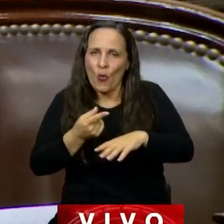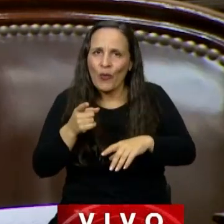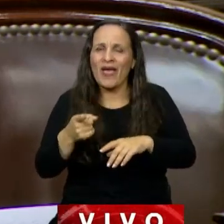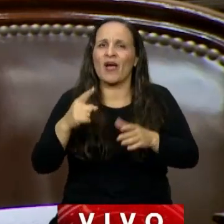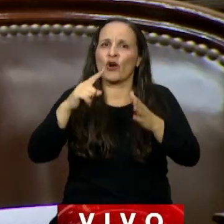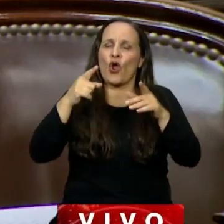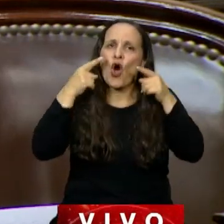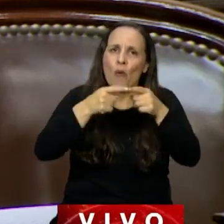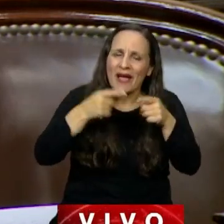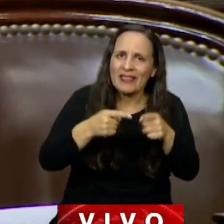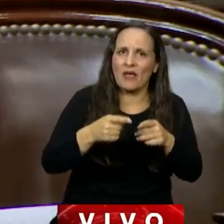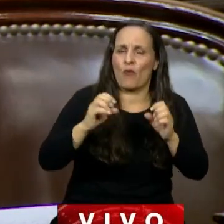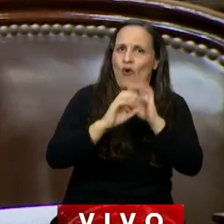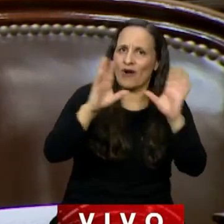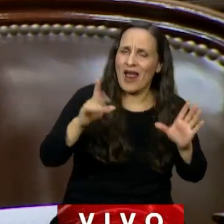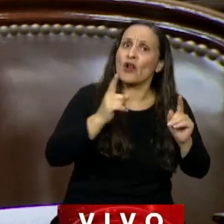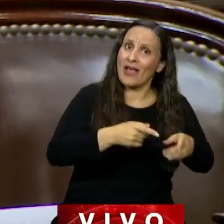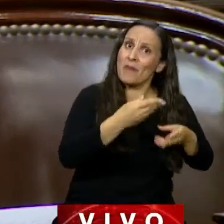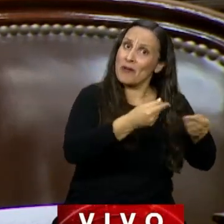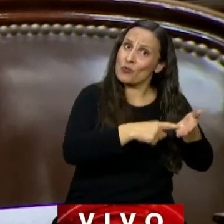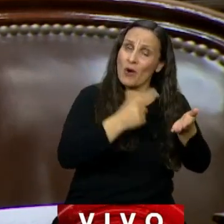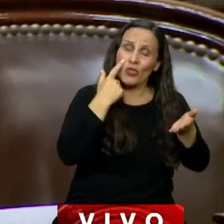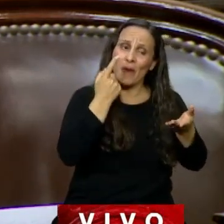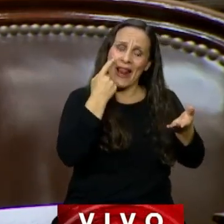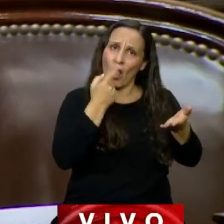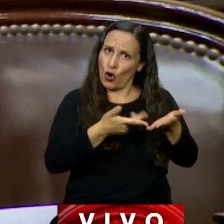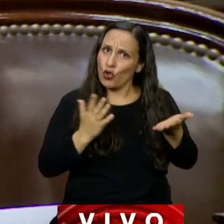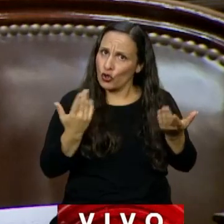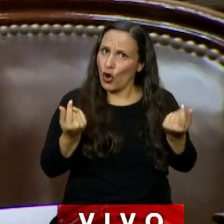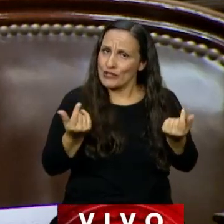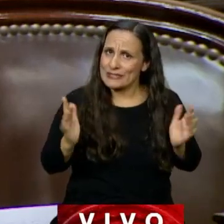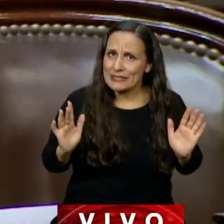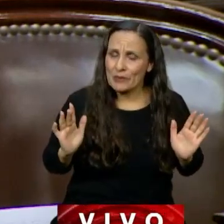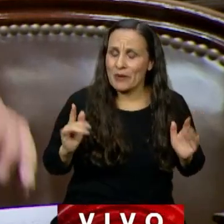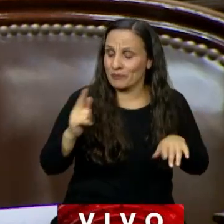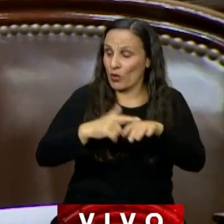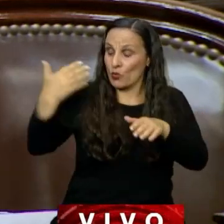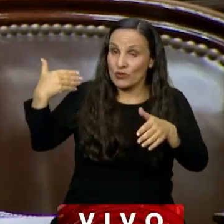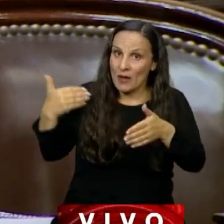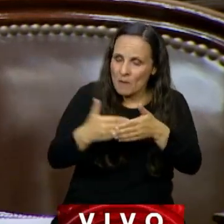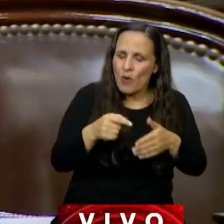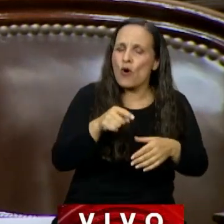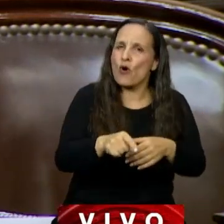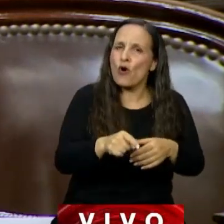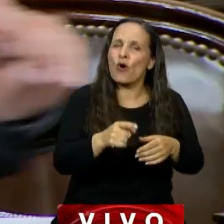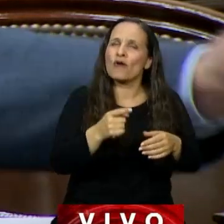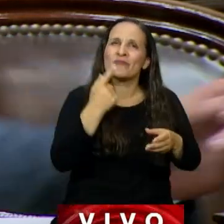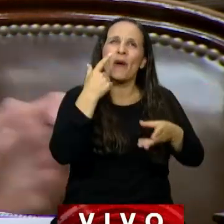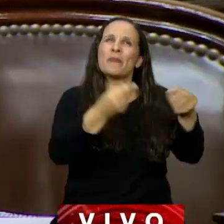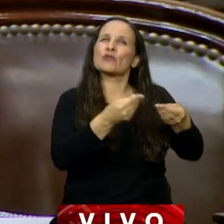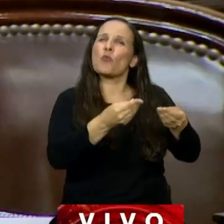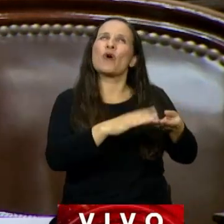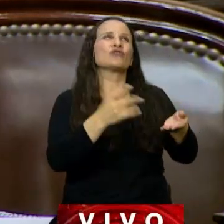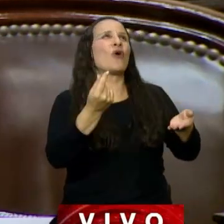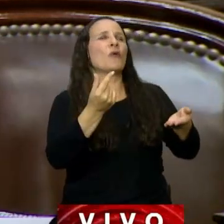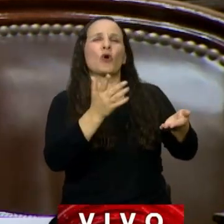claros y también una herramienta de control. De un tiempo a esta parte, el presupuesto ha ido perdiendo institucionalidad y lo